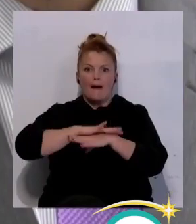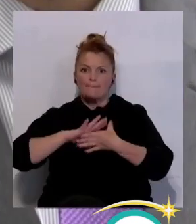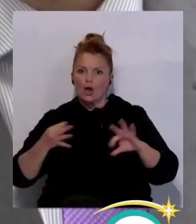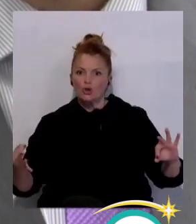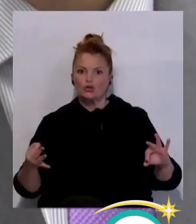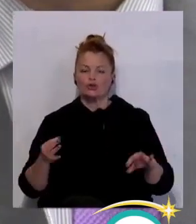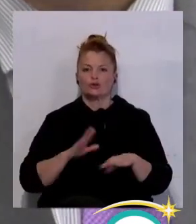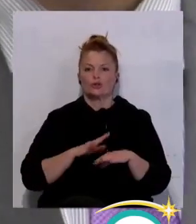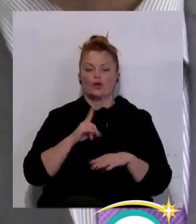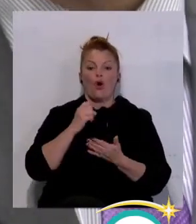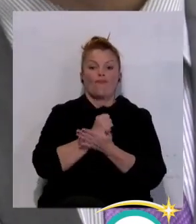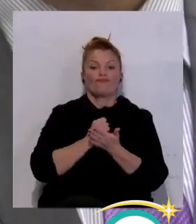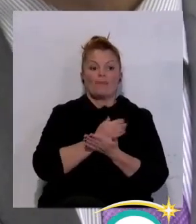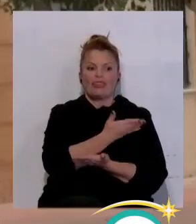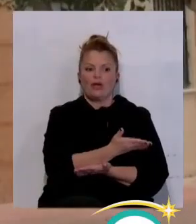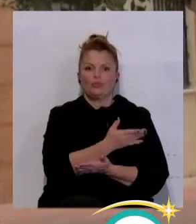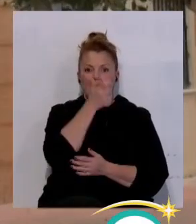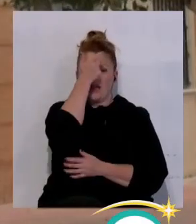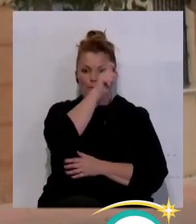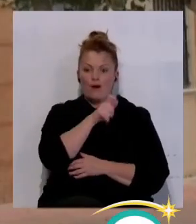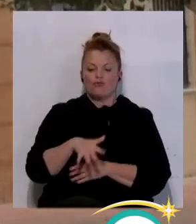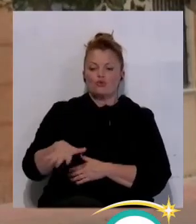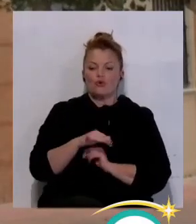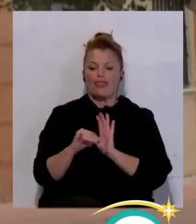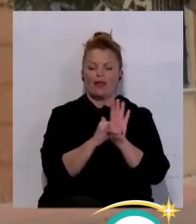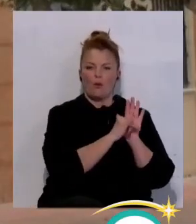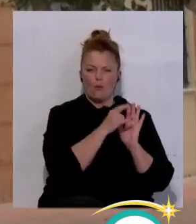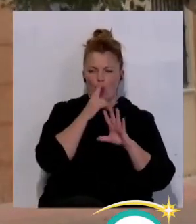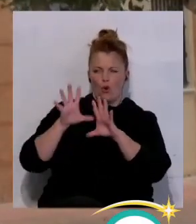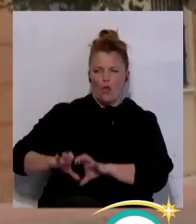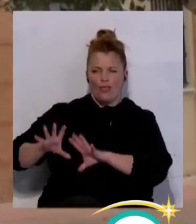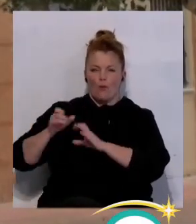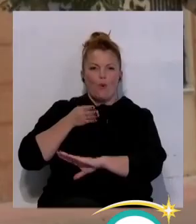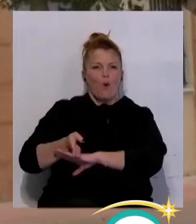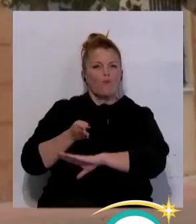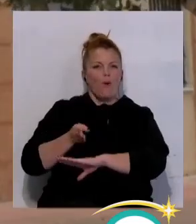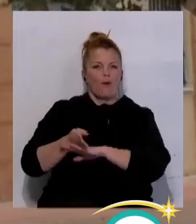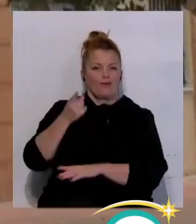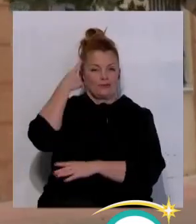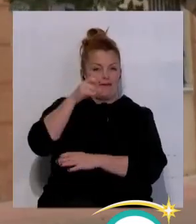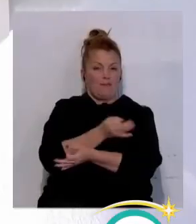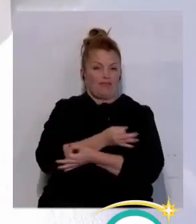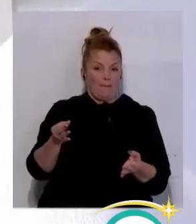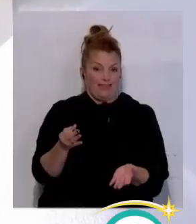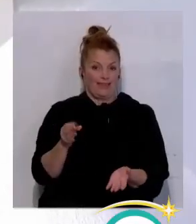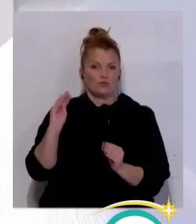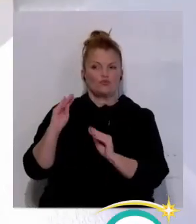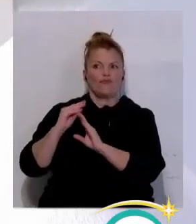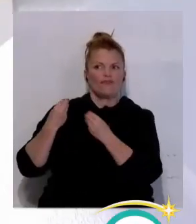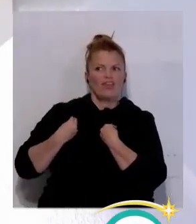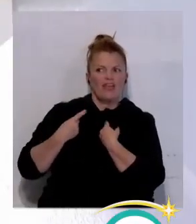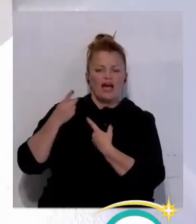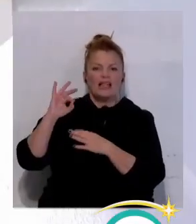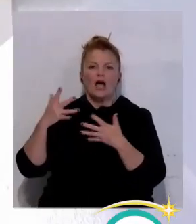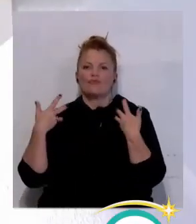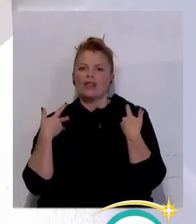ejemplo, él o la farmacéutica del pueblo, de la zona, que conoce a sus usuarios y que sabe perfectamente si esta persona, esta mujer,